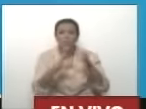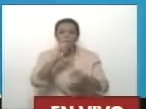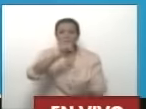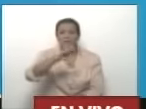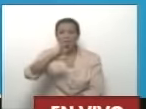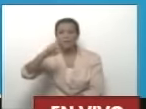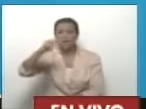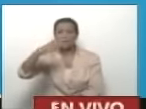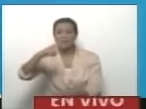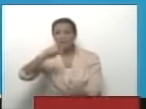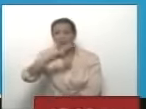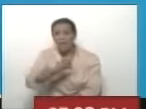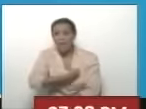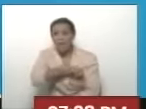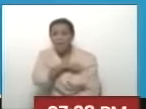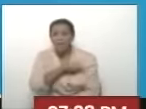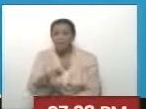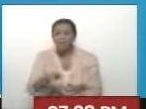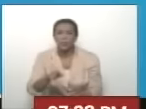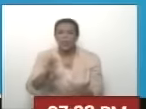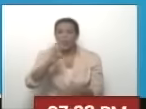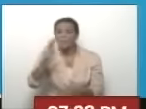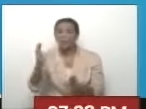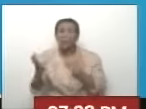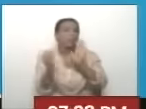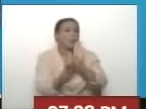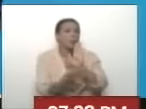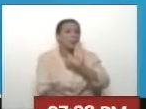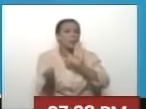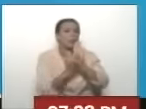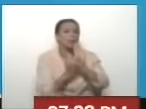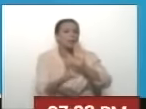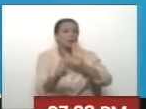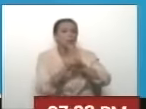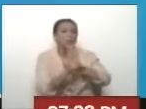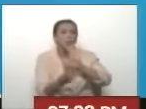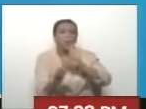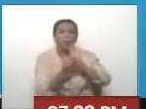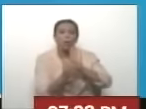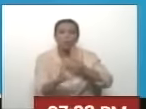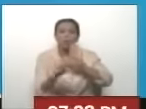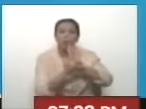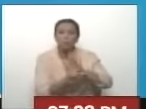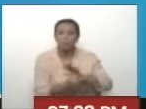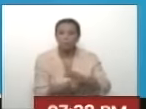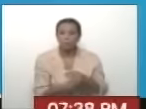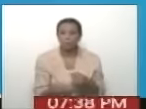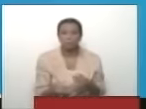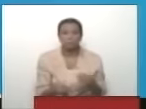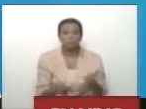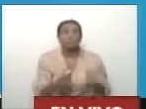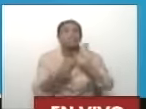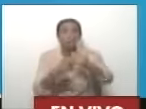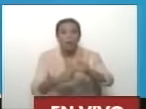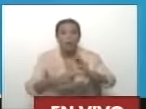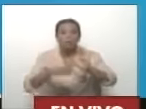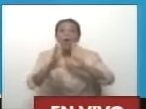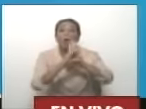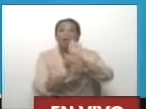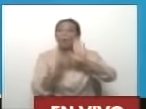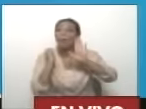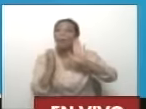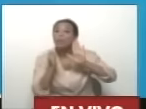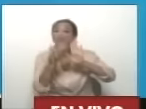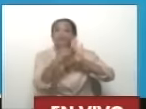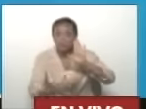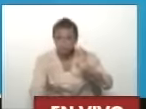español, AFP, AP, no es vinculante, no es vinculante, no es vinculante. ¡Pum! Demostramos con la Constitución en la mano.